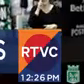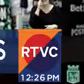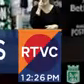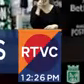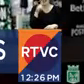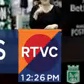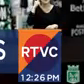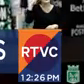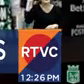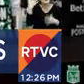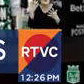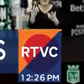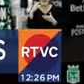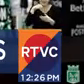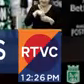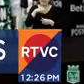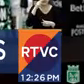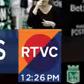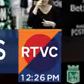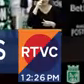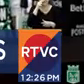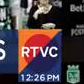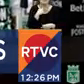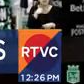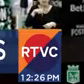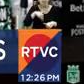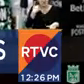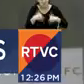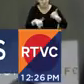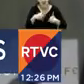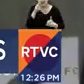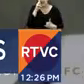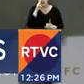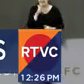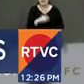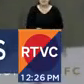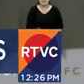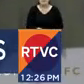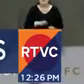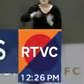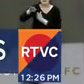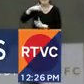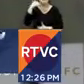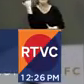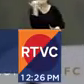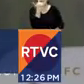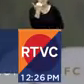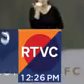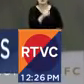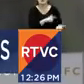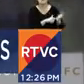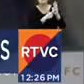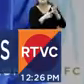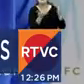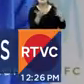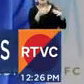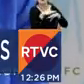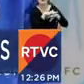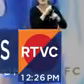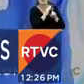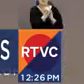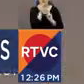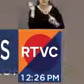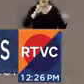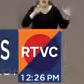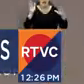era un sueño estar aquí, jugar en Atlético Nacional. Por Millonarios, los nuevos fueron presentados en sus redes sociales: Álvaro Montero